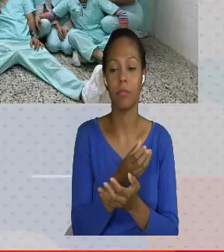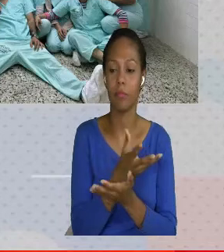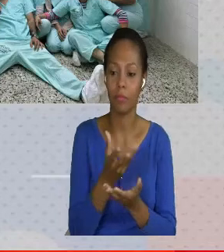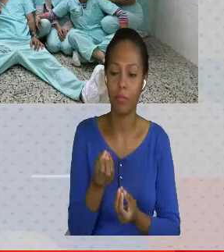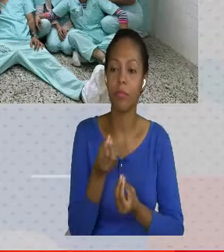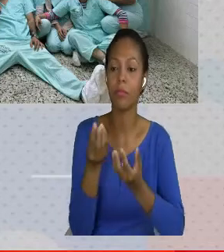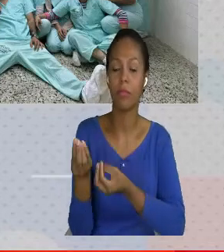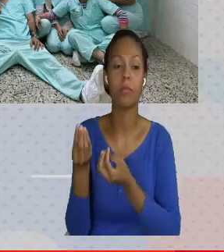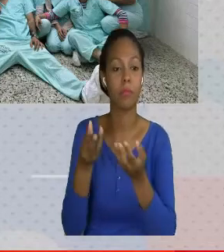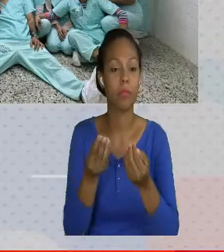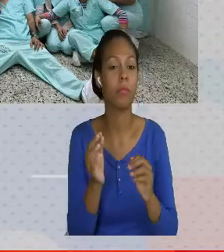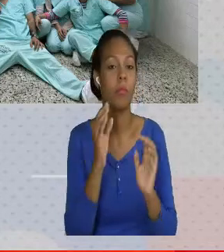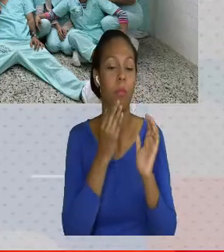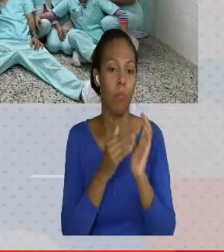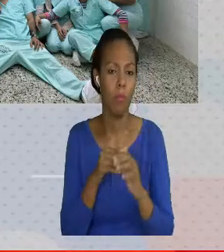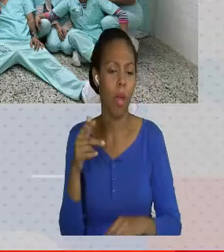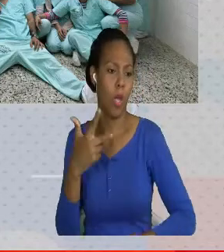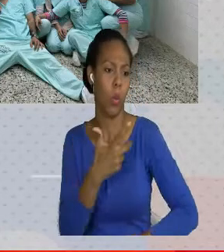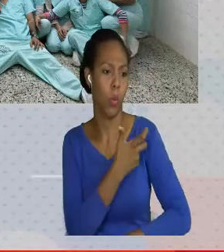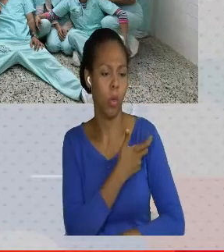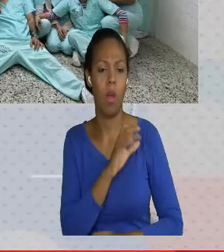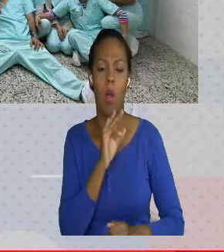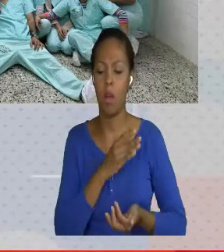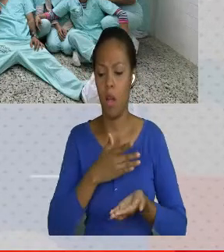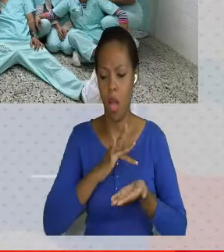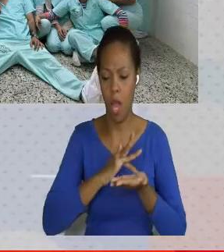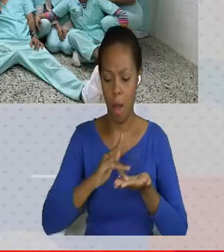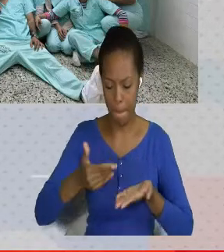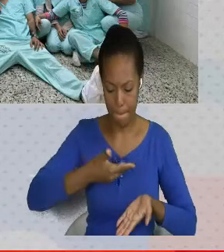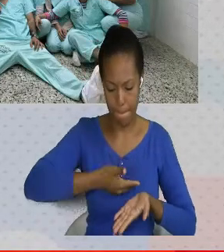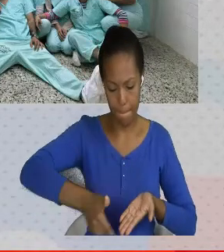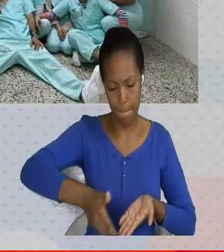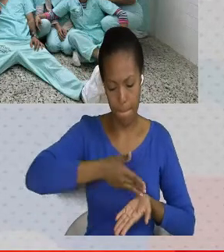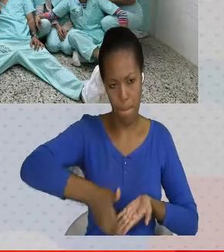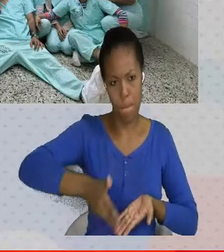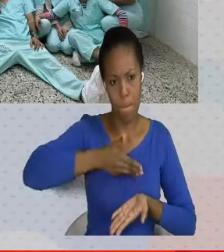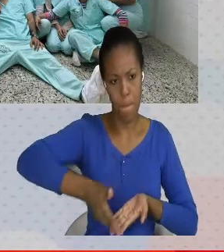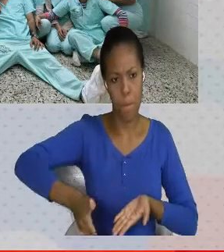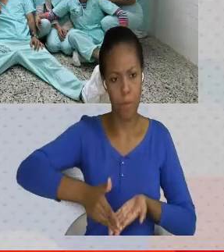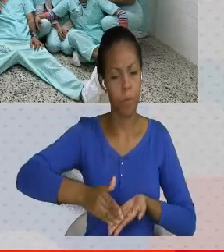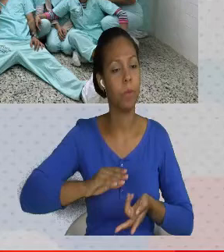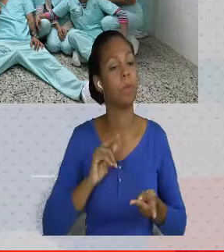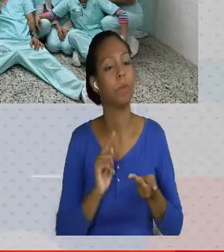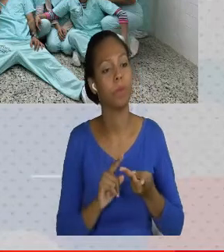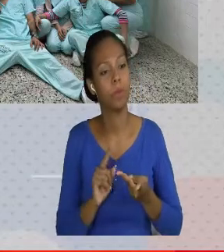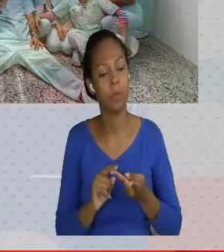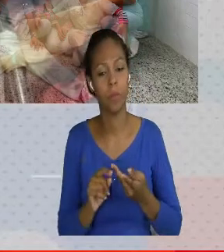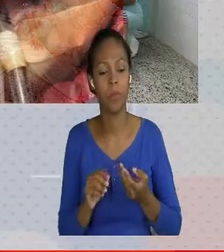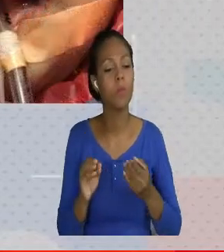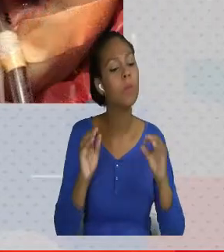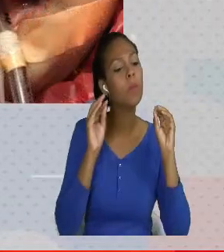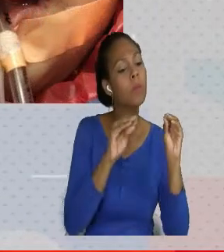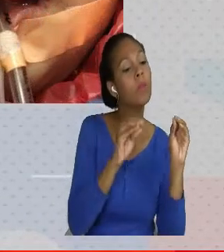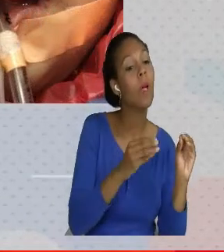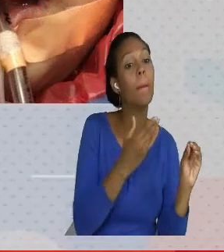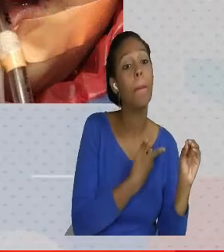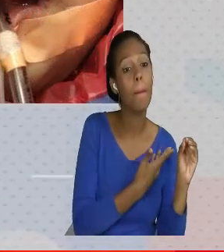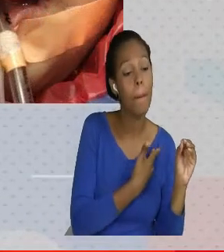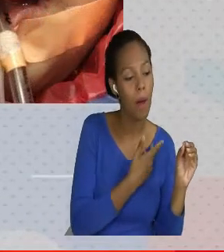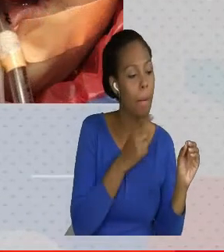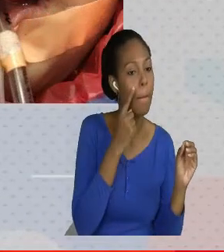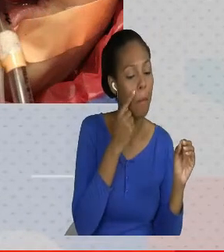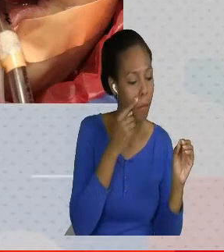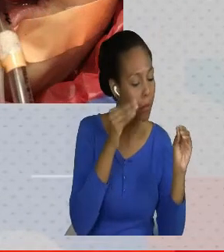de vacunación, desparasitación para los niños, jornadas de capacitación a las mamás de los niños